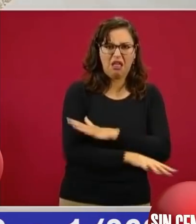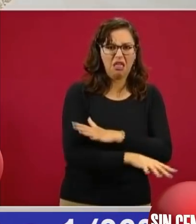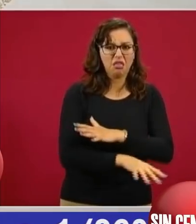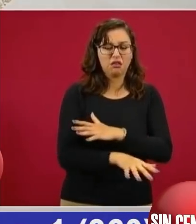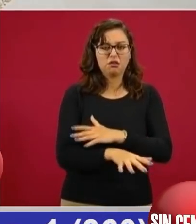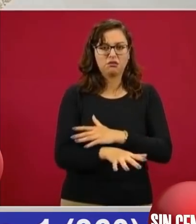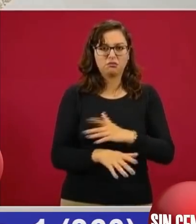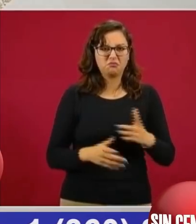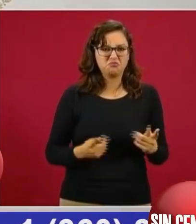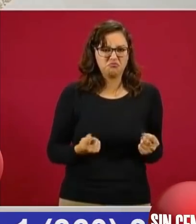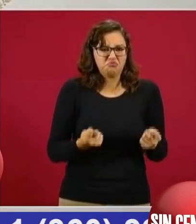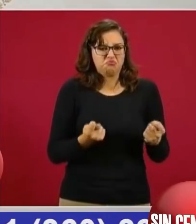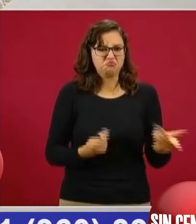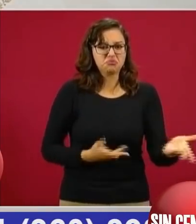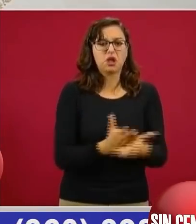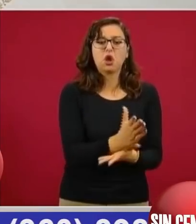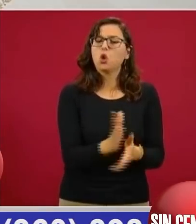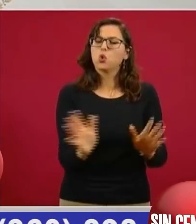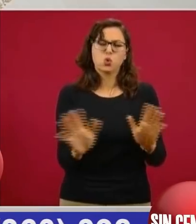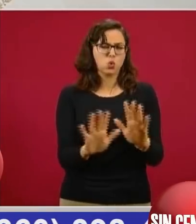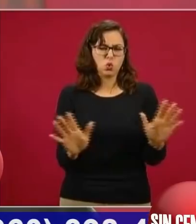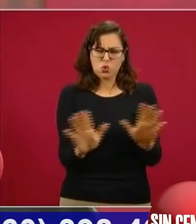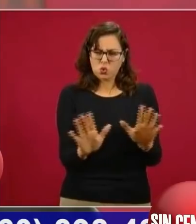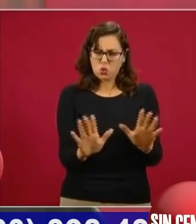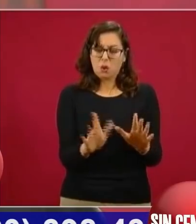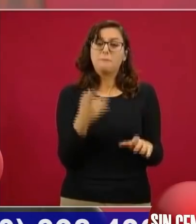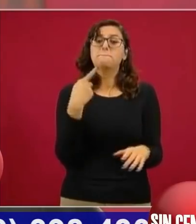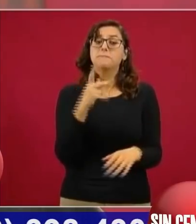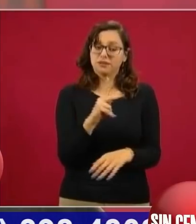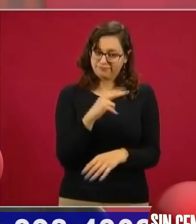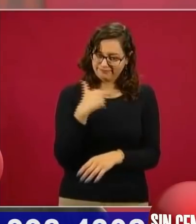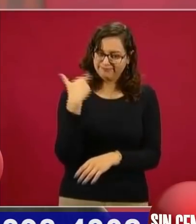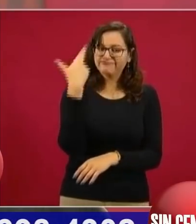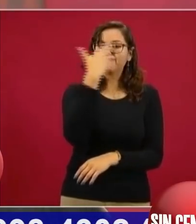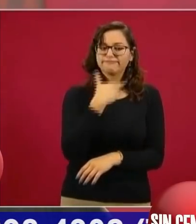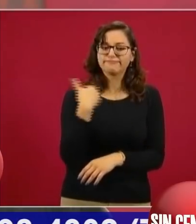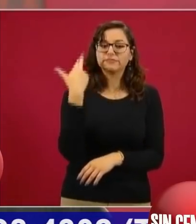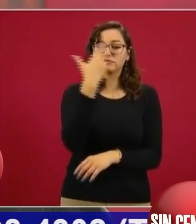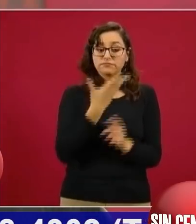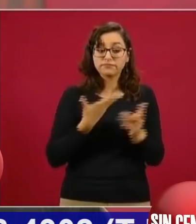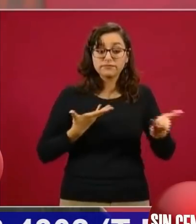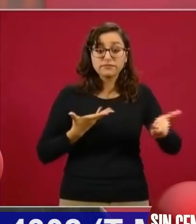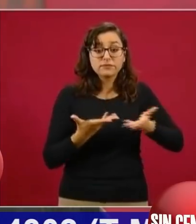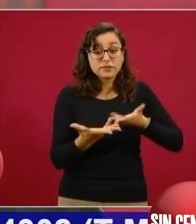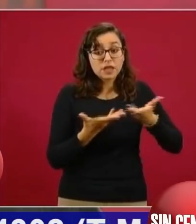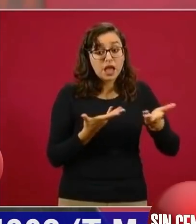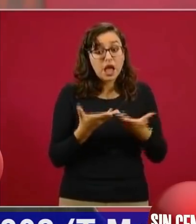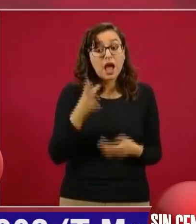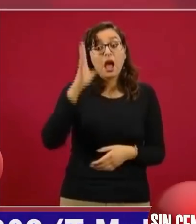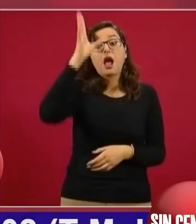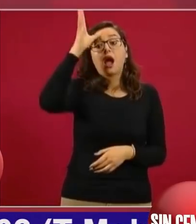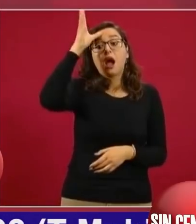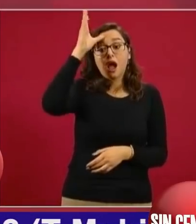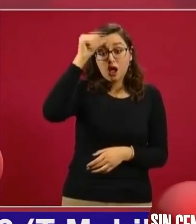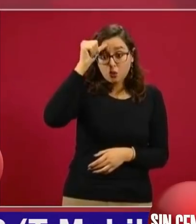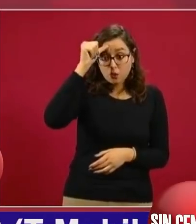contratos y tenemos que procurar un acuerdo que no